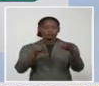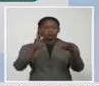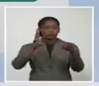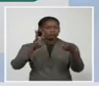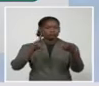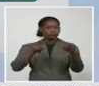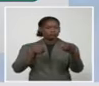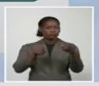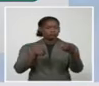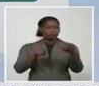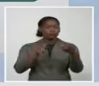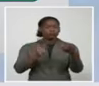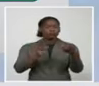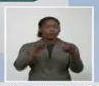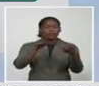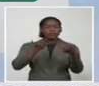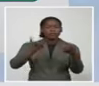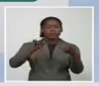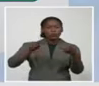hablando del